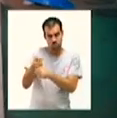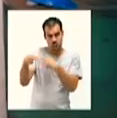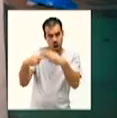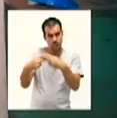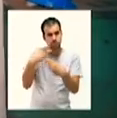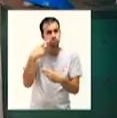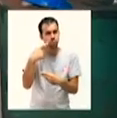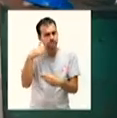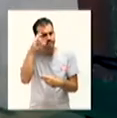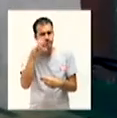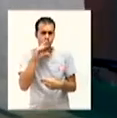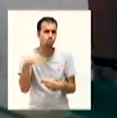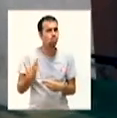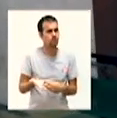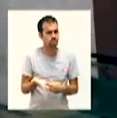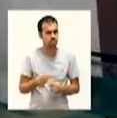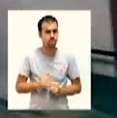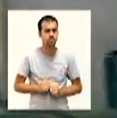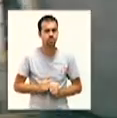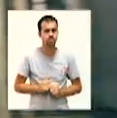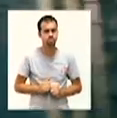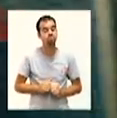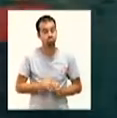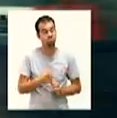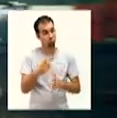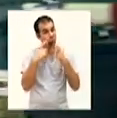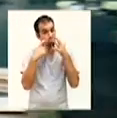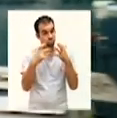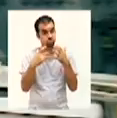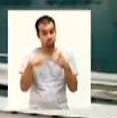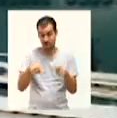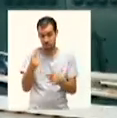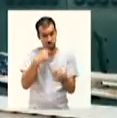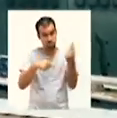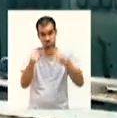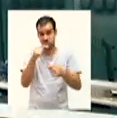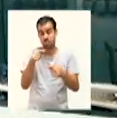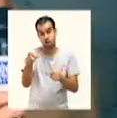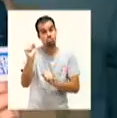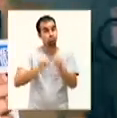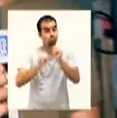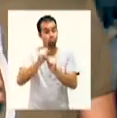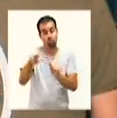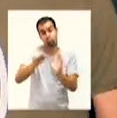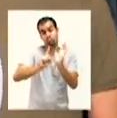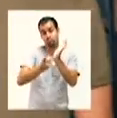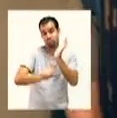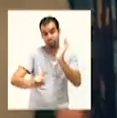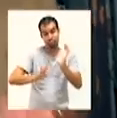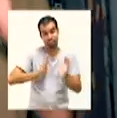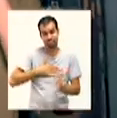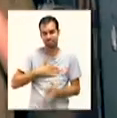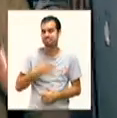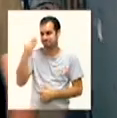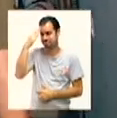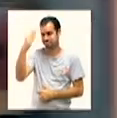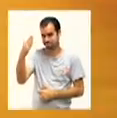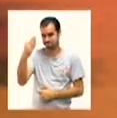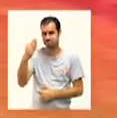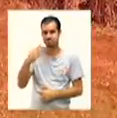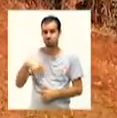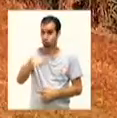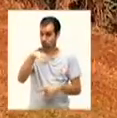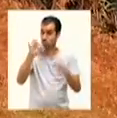importancia porque aquí todo se mueve a través de un motor que es electricidad. Muchísimas gracias. Continúa con nosotros, amigos, que esto es Jóvenes por la